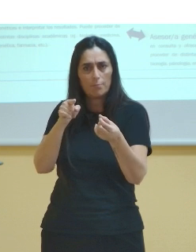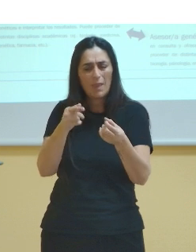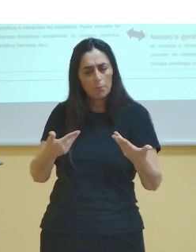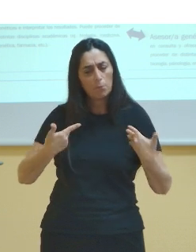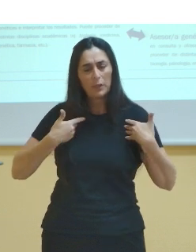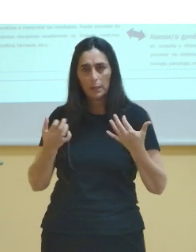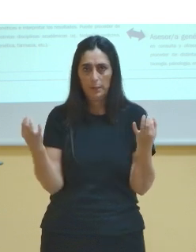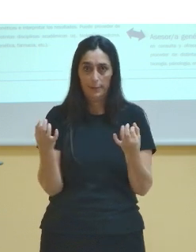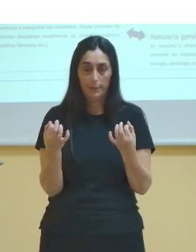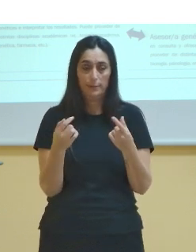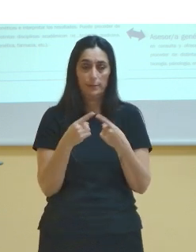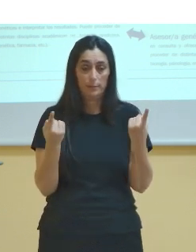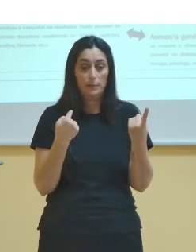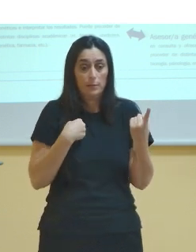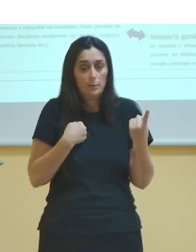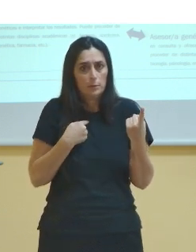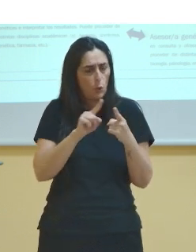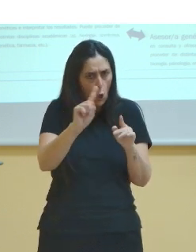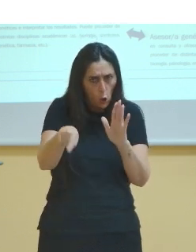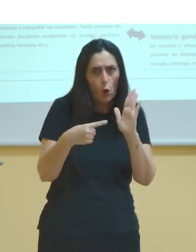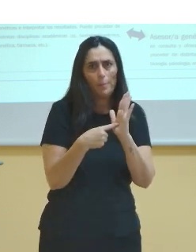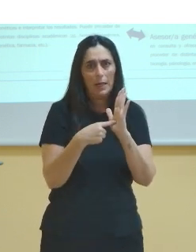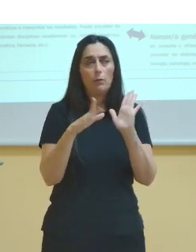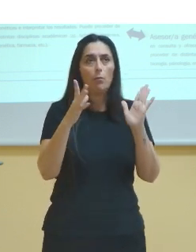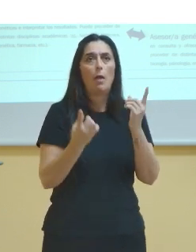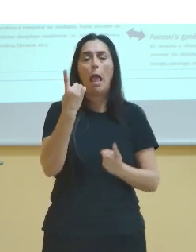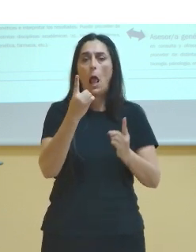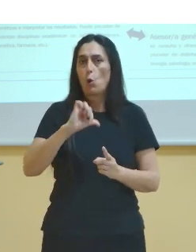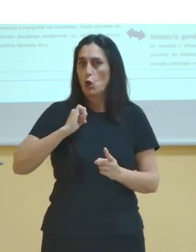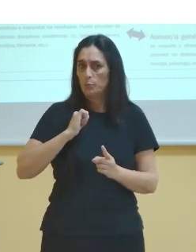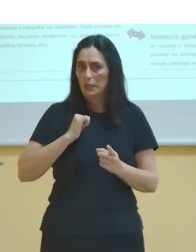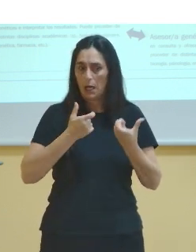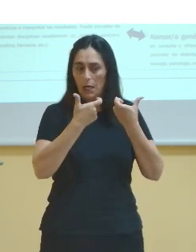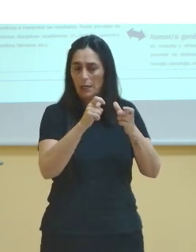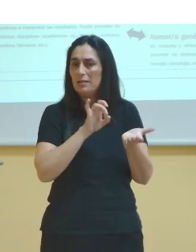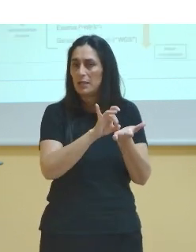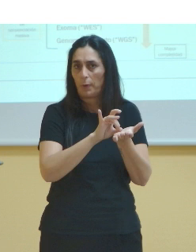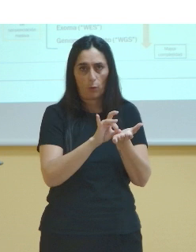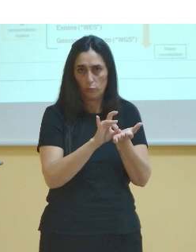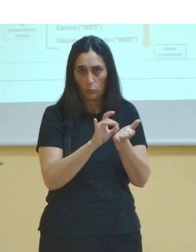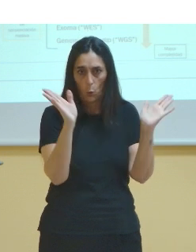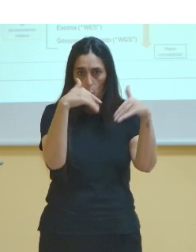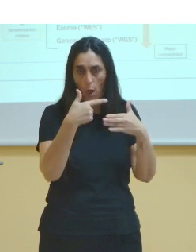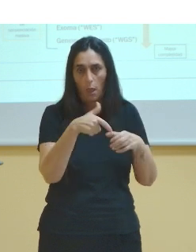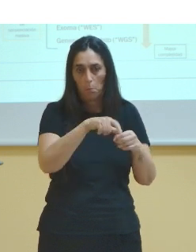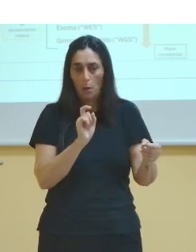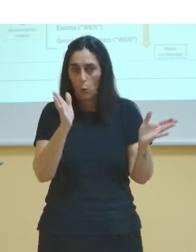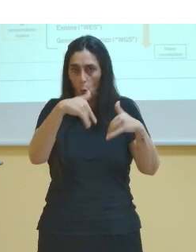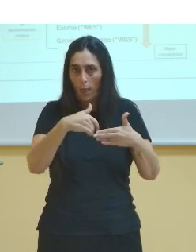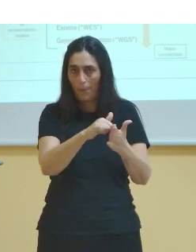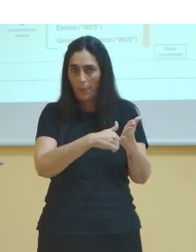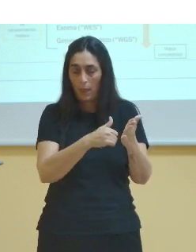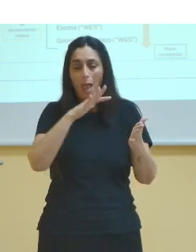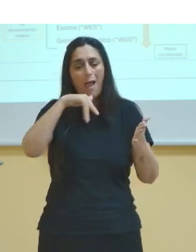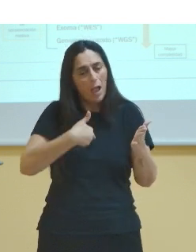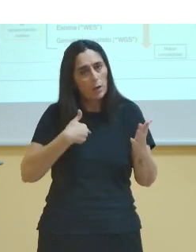función. Los servicios de genética clínica completos, porque claro, hay muchos hospitales que no tienen estos servicios de genética clínica. Estamos ahora en el proceso de